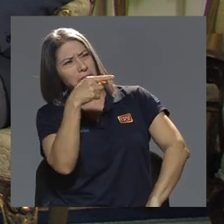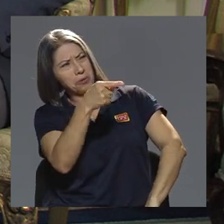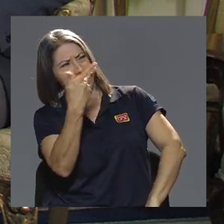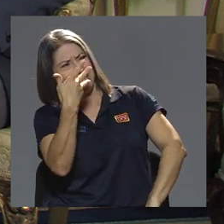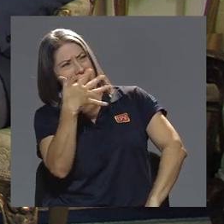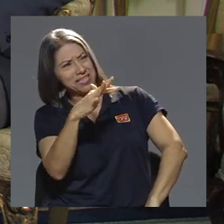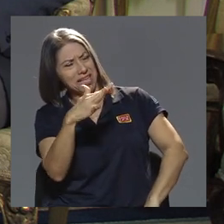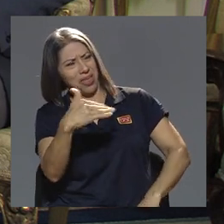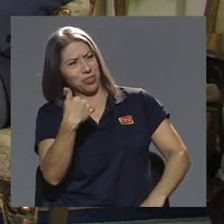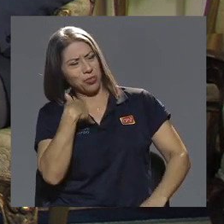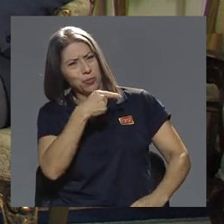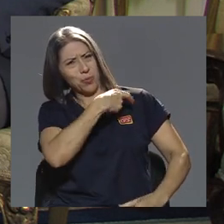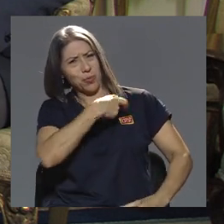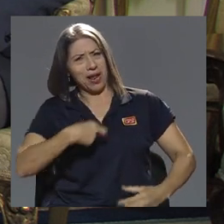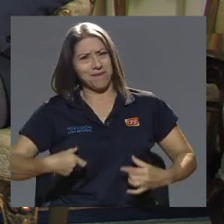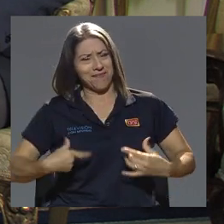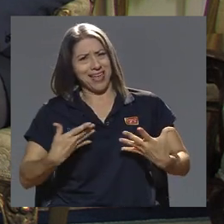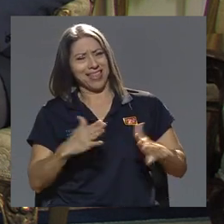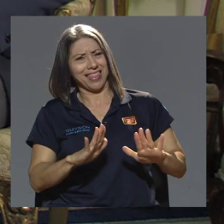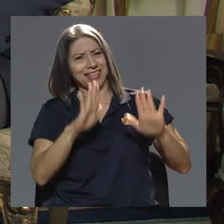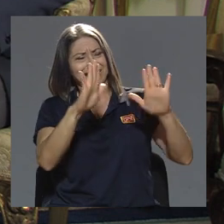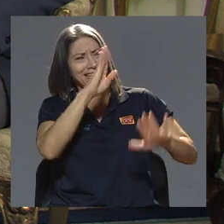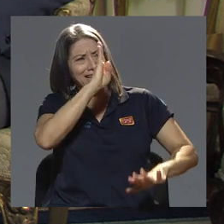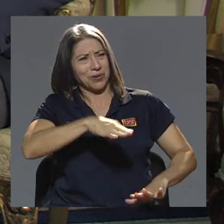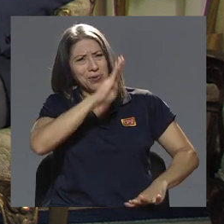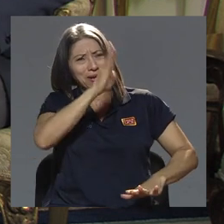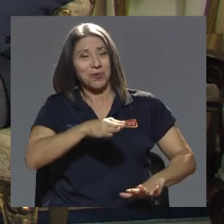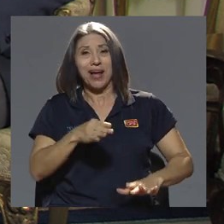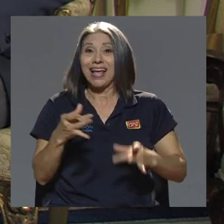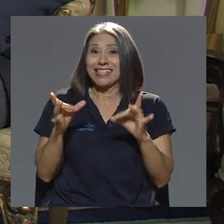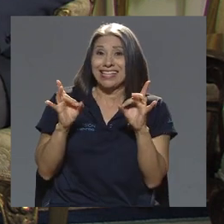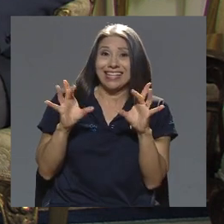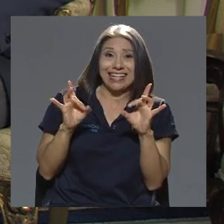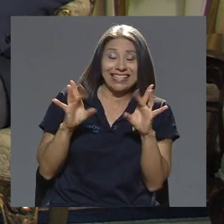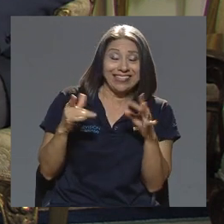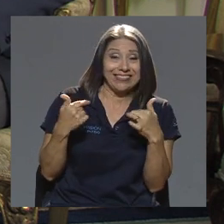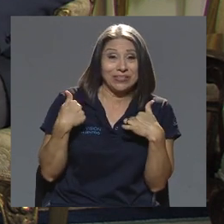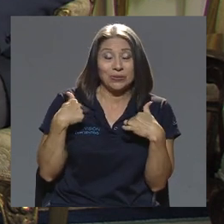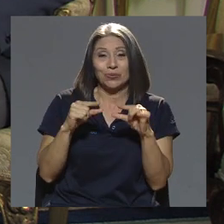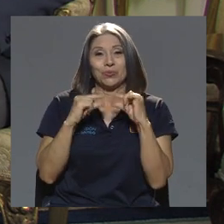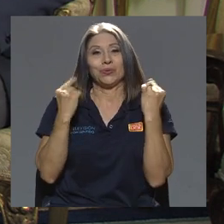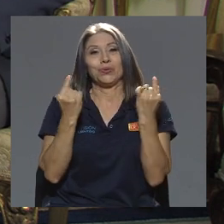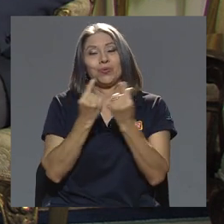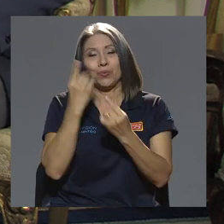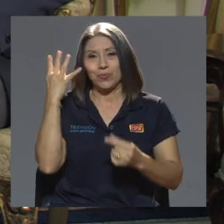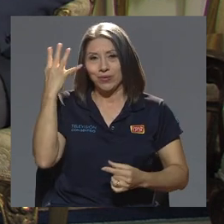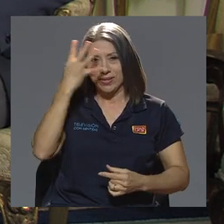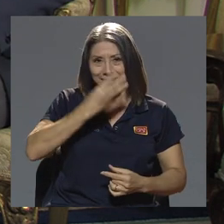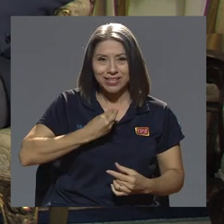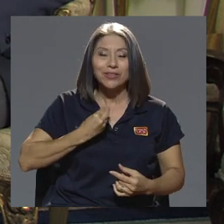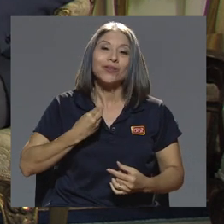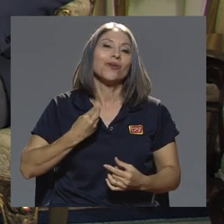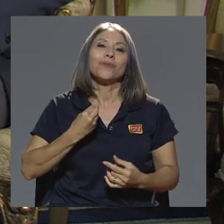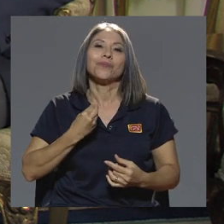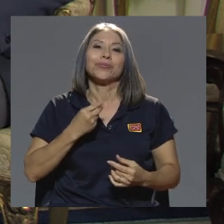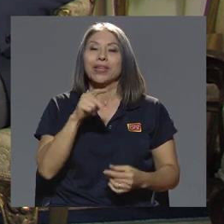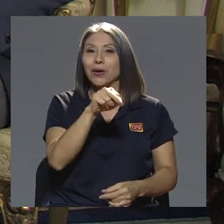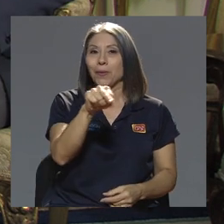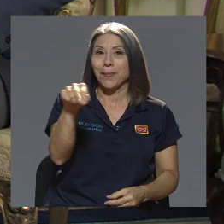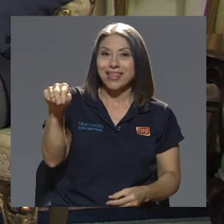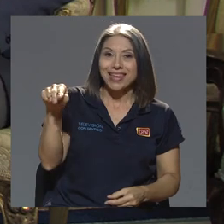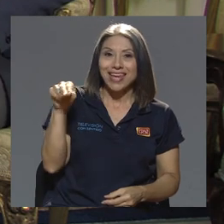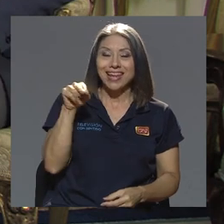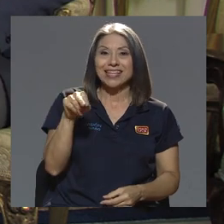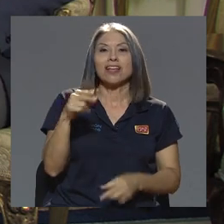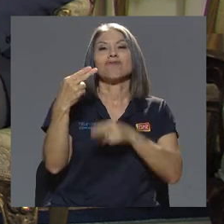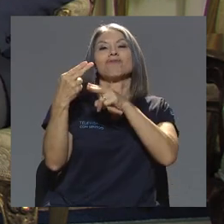banda de excelencia? Sí, era terrible. Nunca, nunca. Fui terrible, teníamos un grupo muy lindo de compañeras que nos